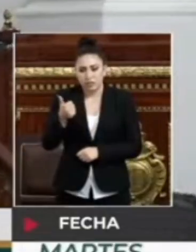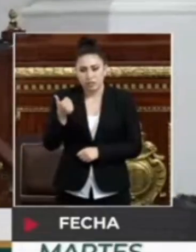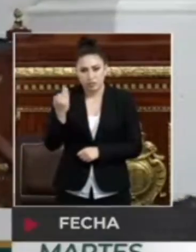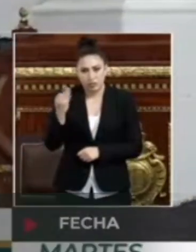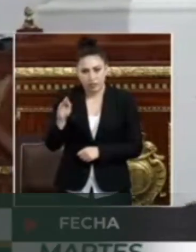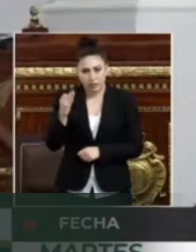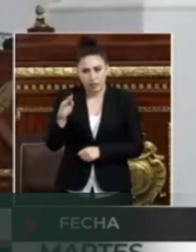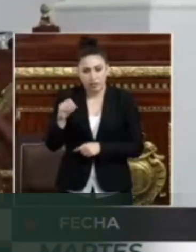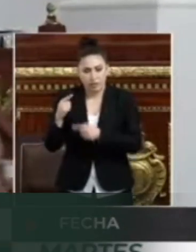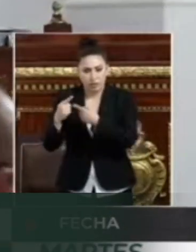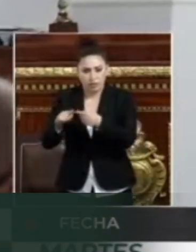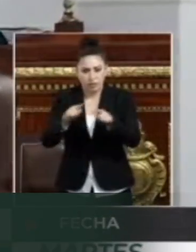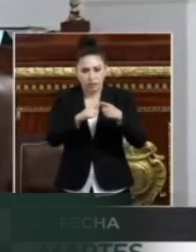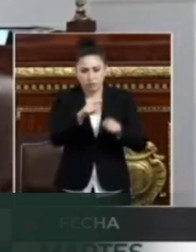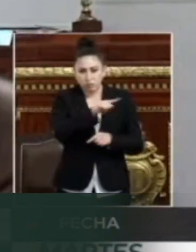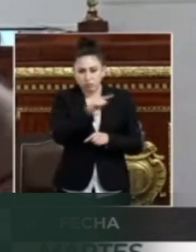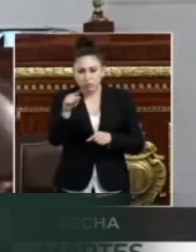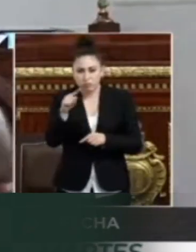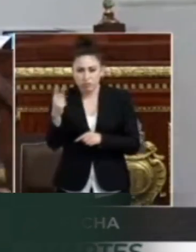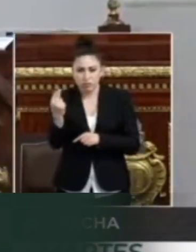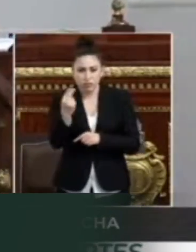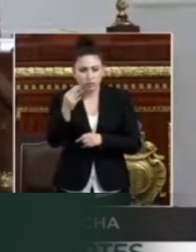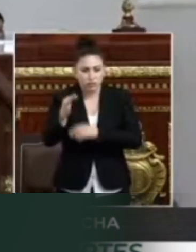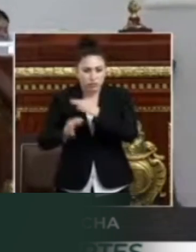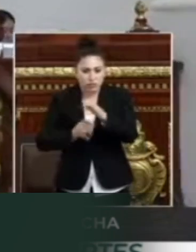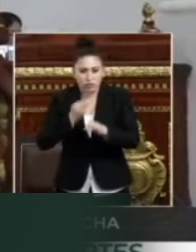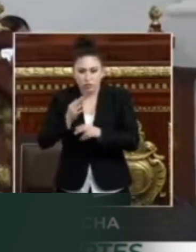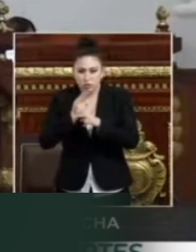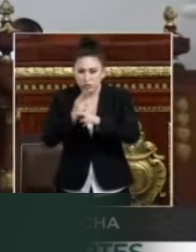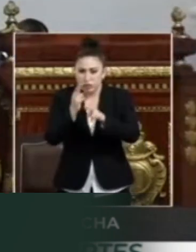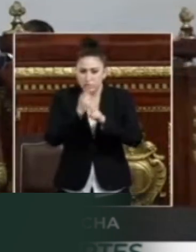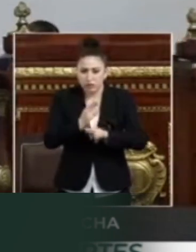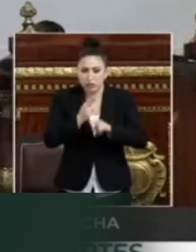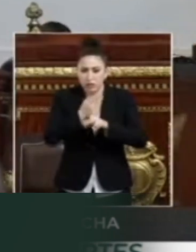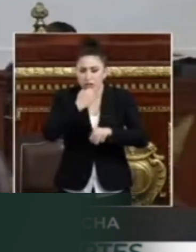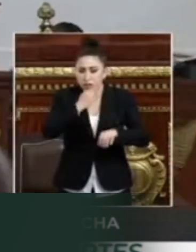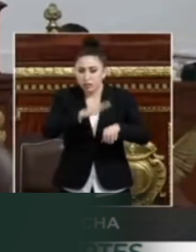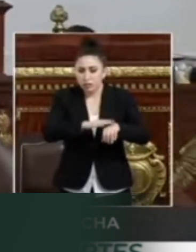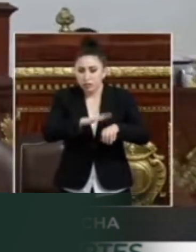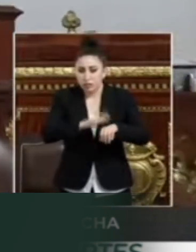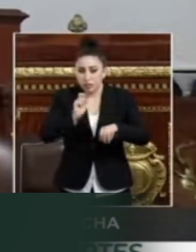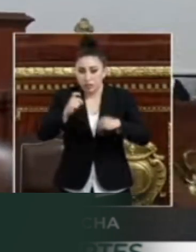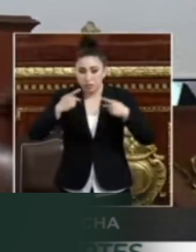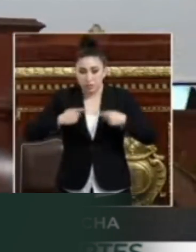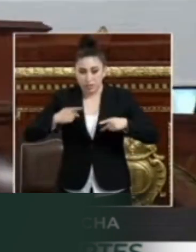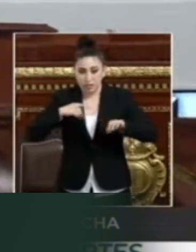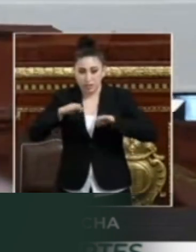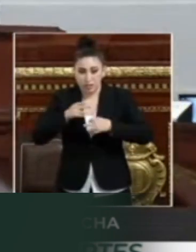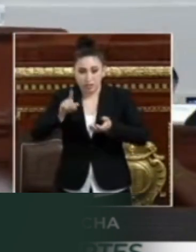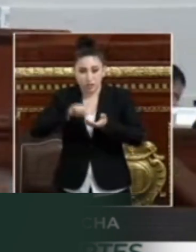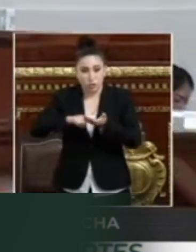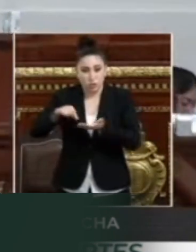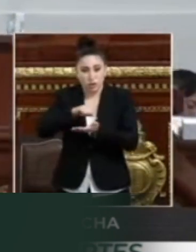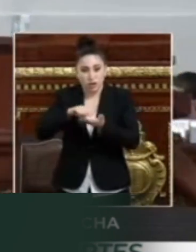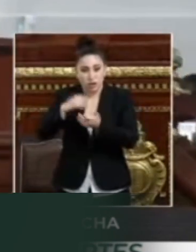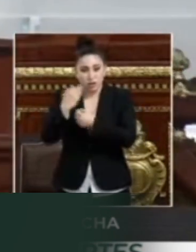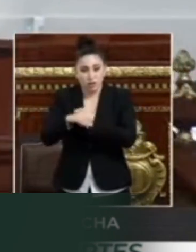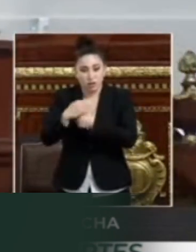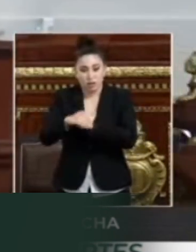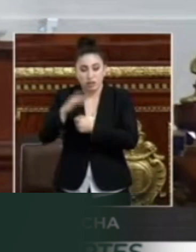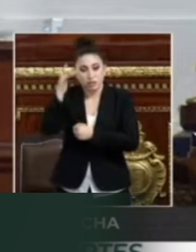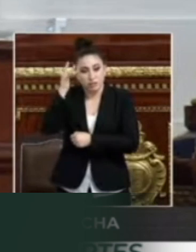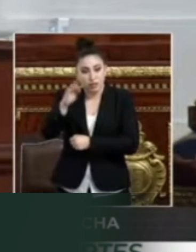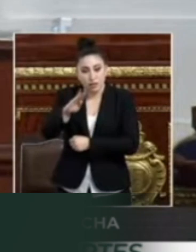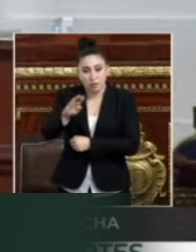Con el fin de dotar de herramientas a la Procuraduría de Protección de Derechos de Niñas, Niños y Adolescentes de la Ciudad de México, mediante un registro de los